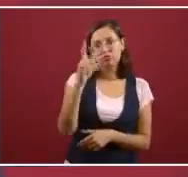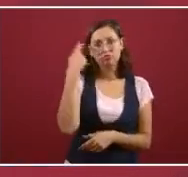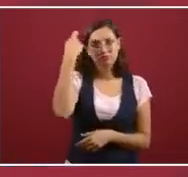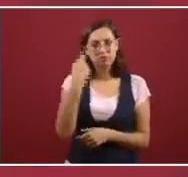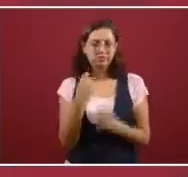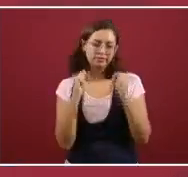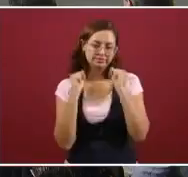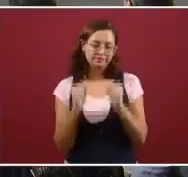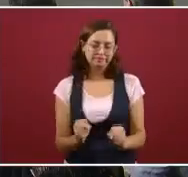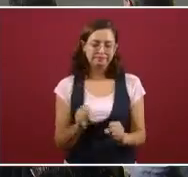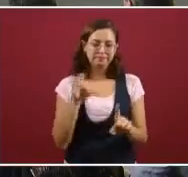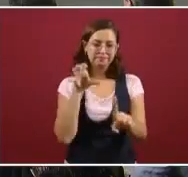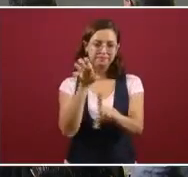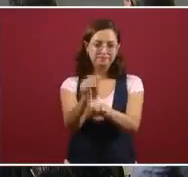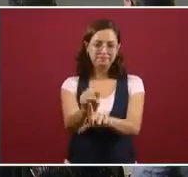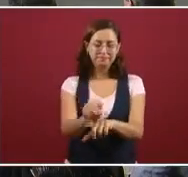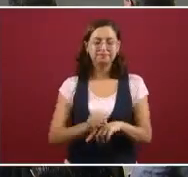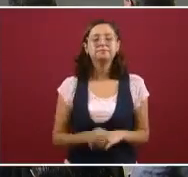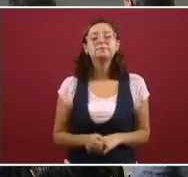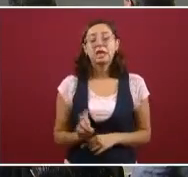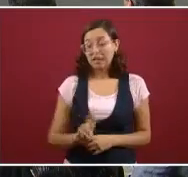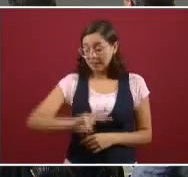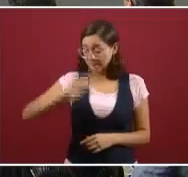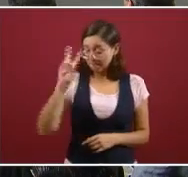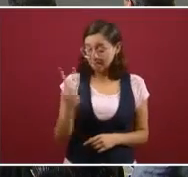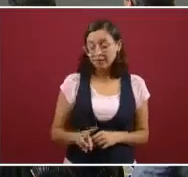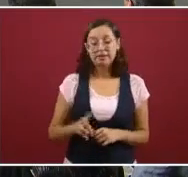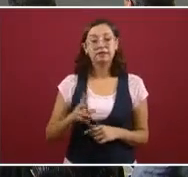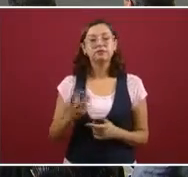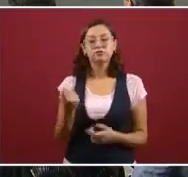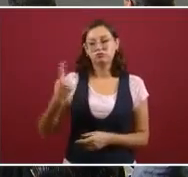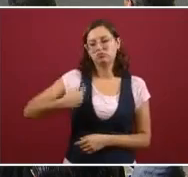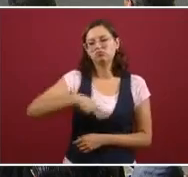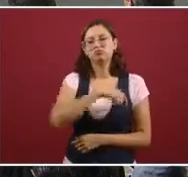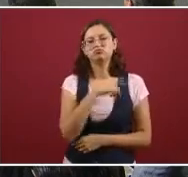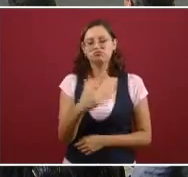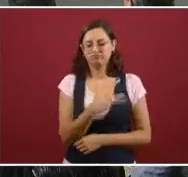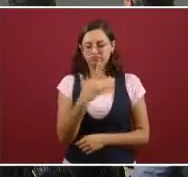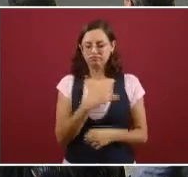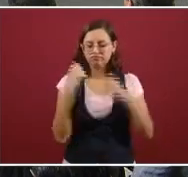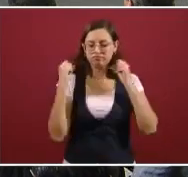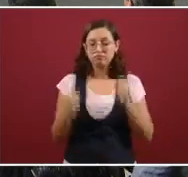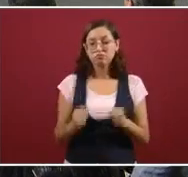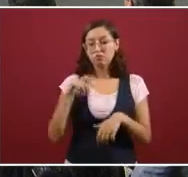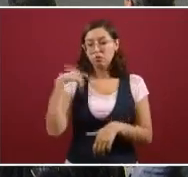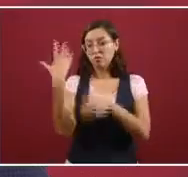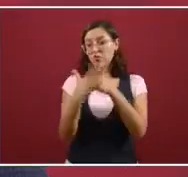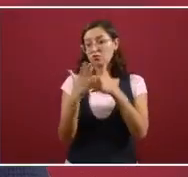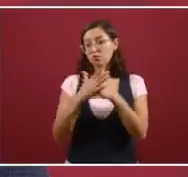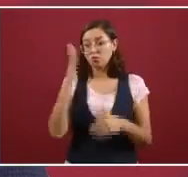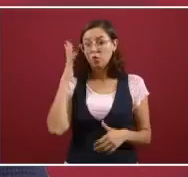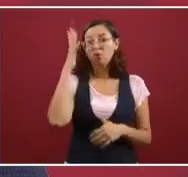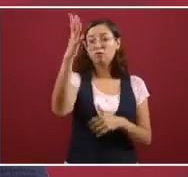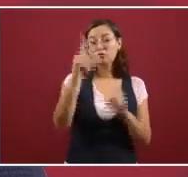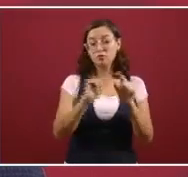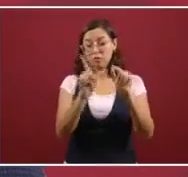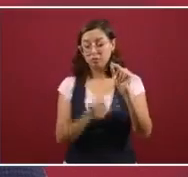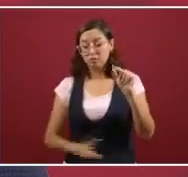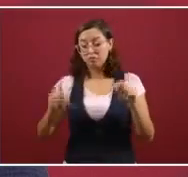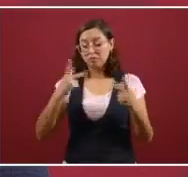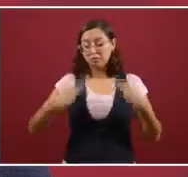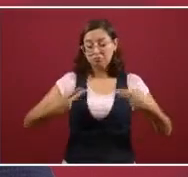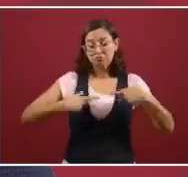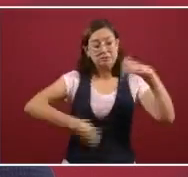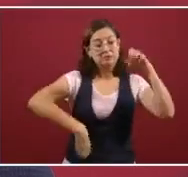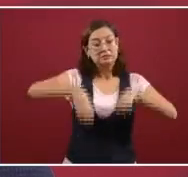presidente, estamos seguros de que nadie, ninguno de los que estamos aquí, quiere un México de adultos mayores viviendo en condición de pobreza,